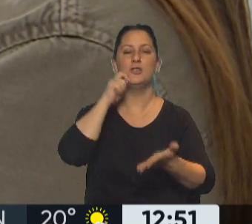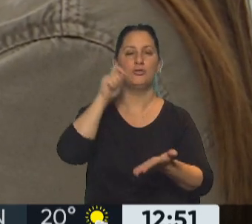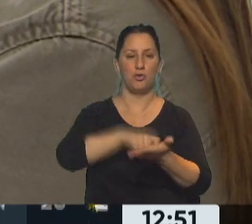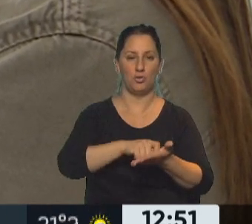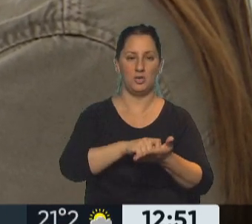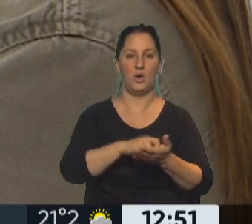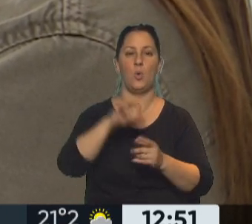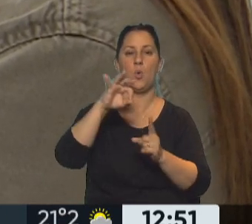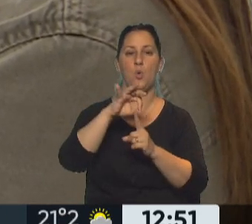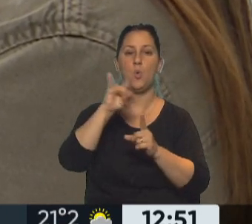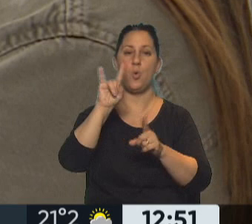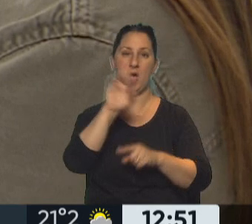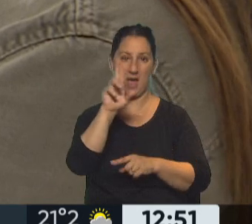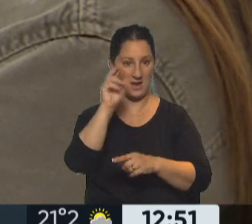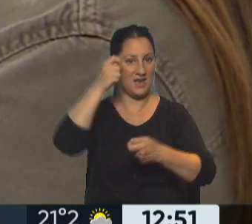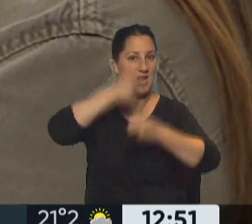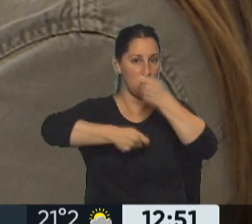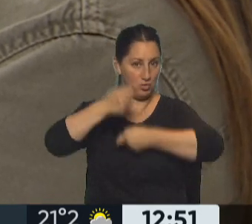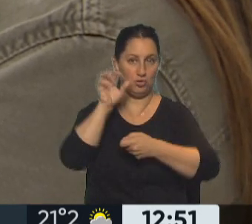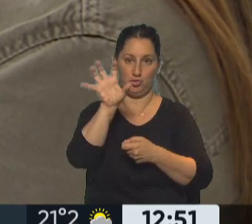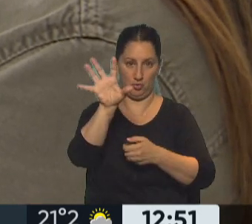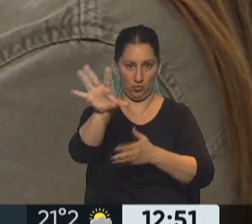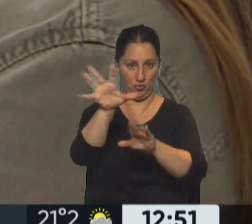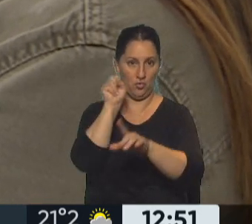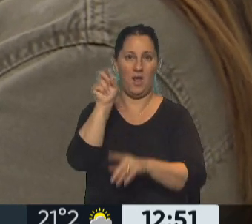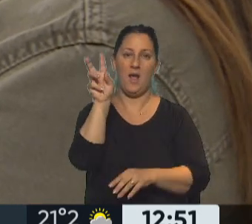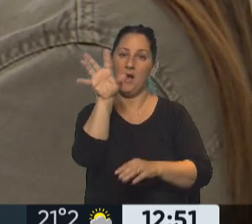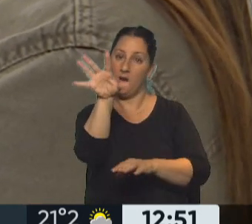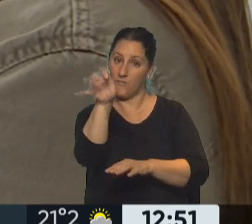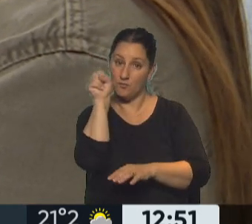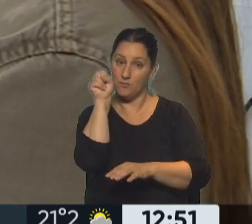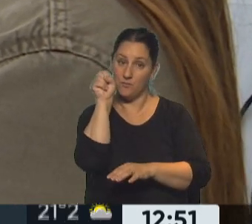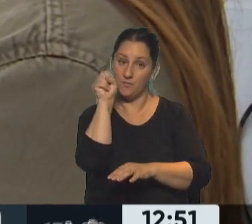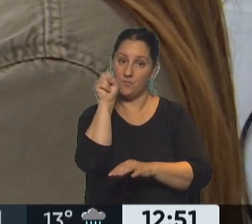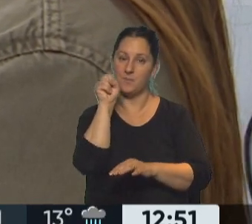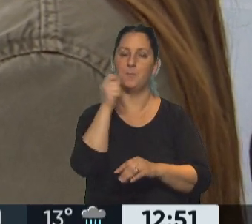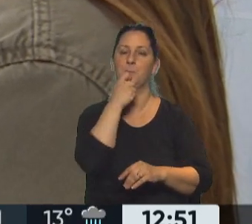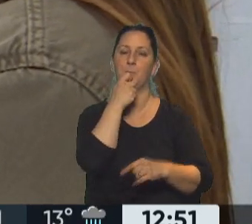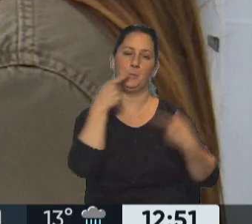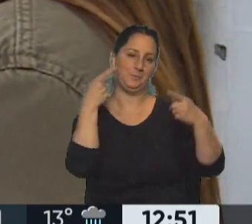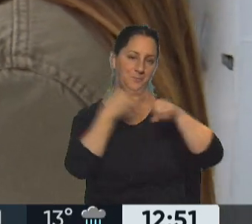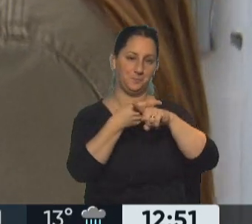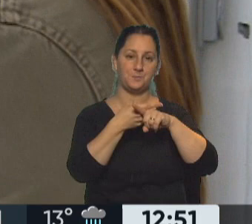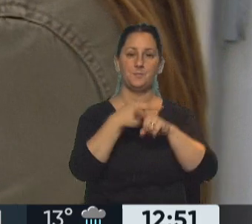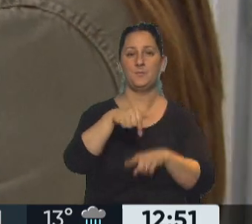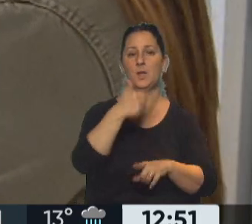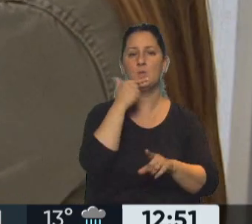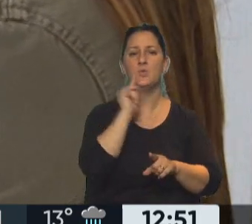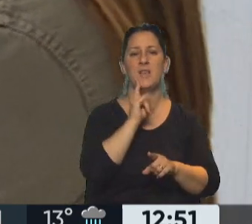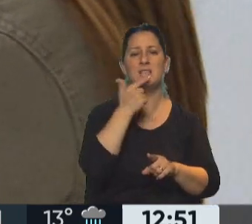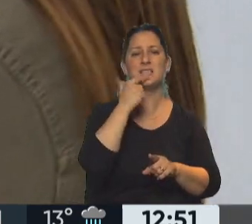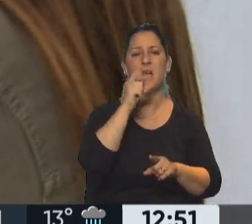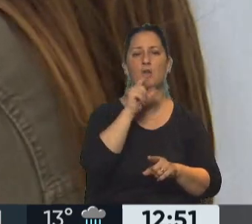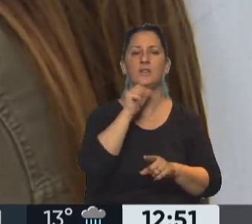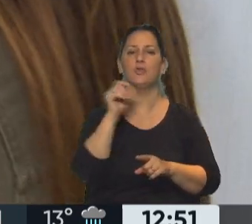Participando con un QR que está en las heladerías, hay que leer el QR y se hace un versus. Por ejemplo, puede pasar que este dulce leche escaloneta